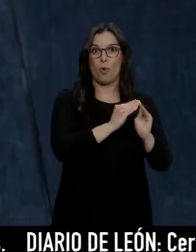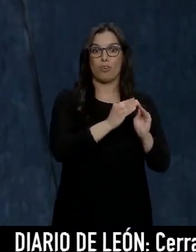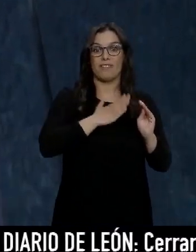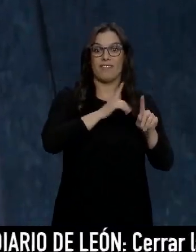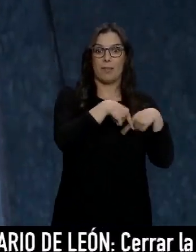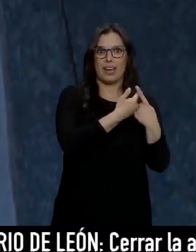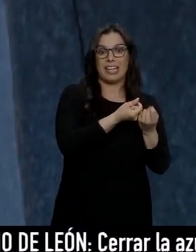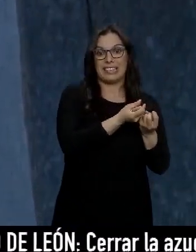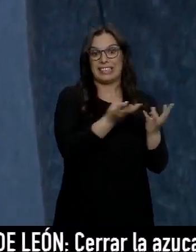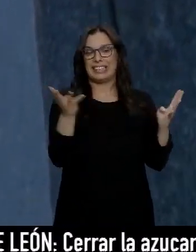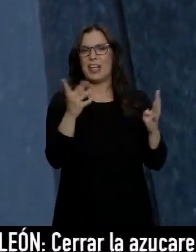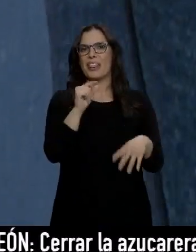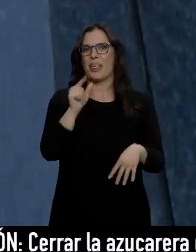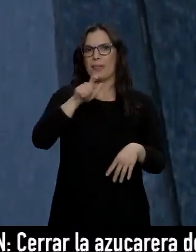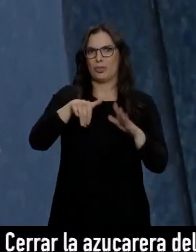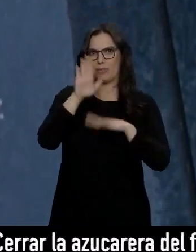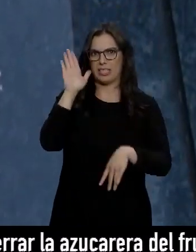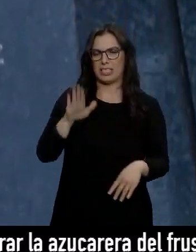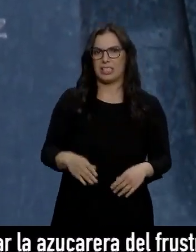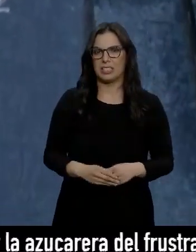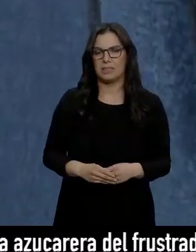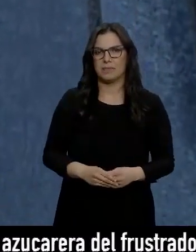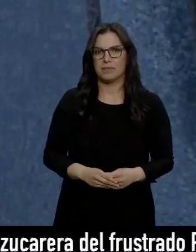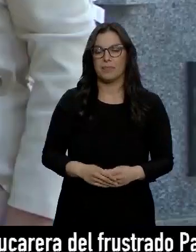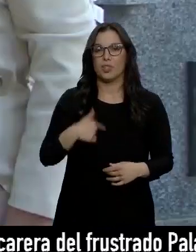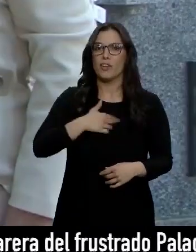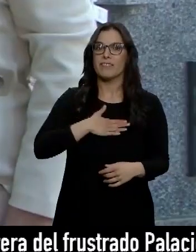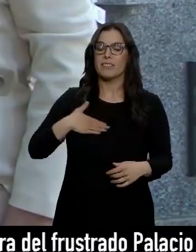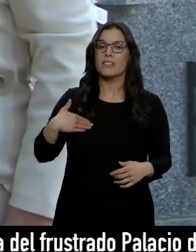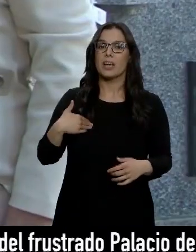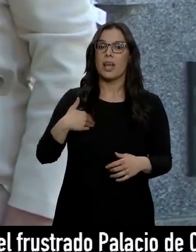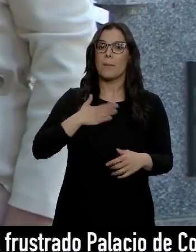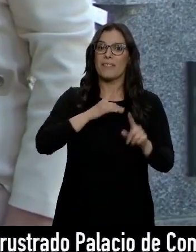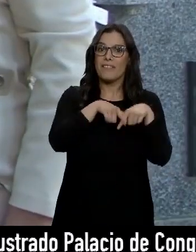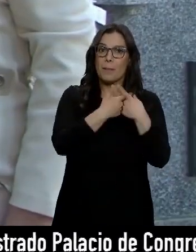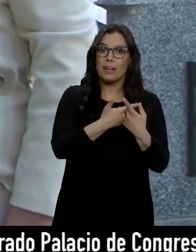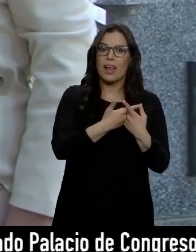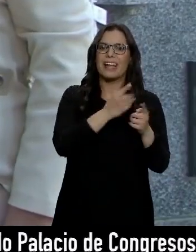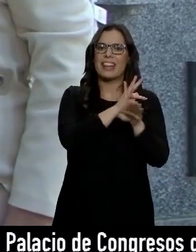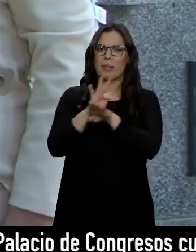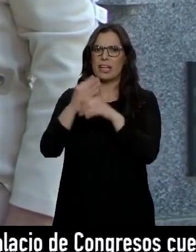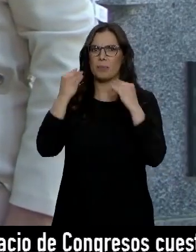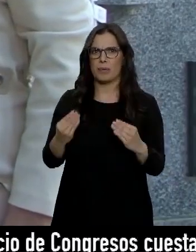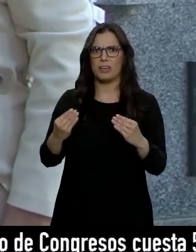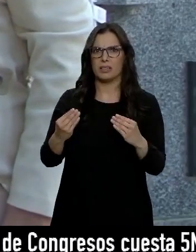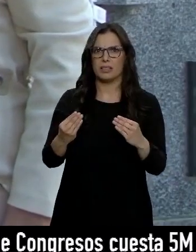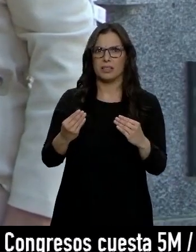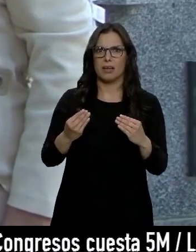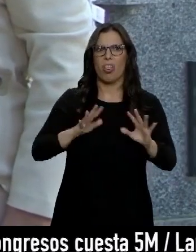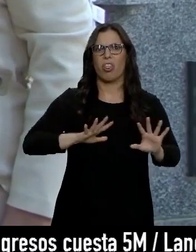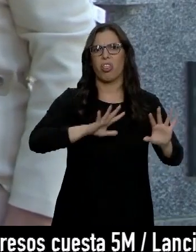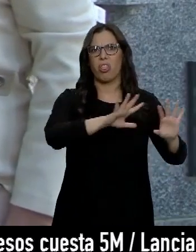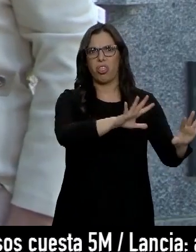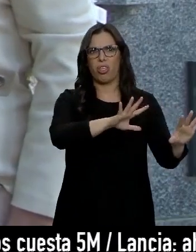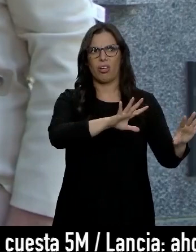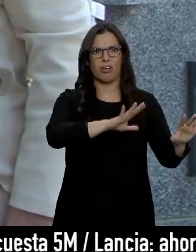exhumó a más de 100 represaliados. Quería que mis seres queridos estuviesen en el cementerio y no en